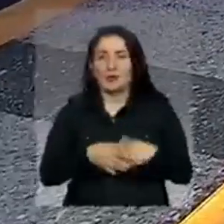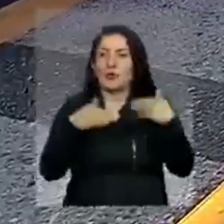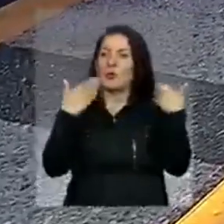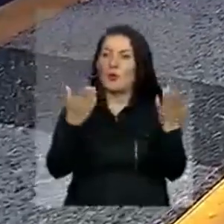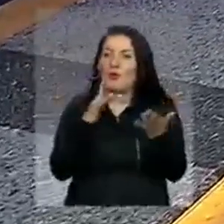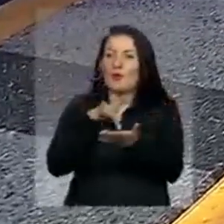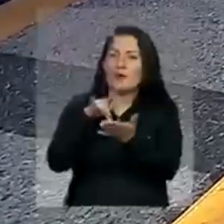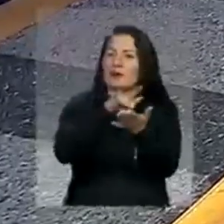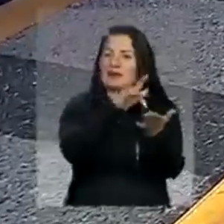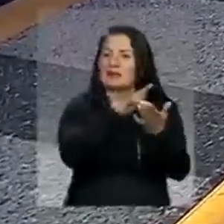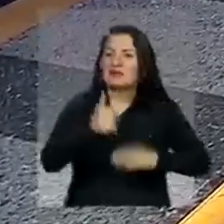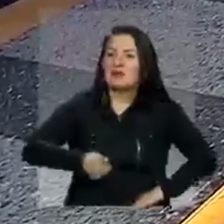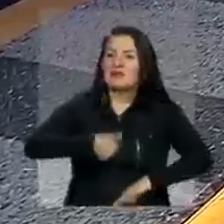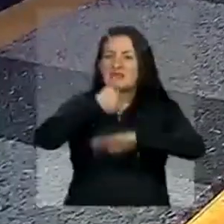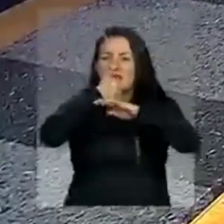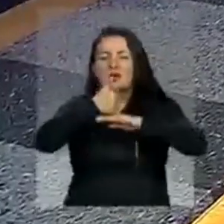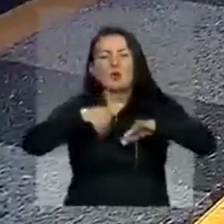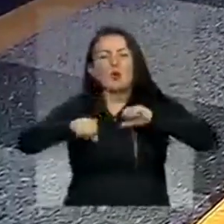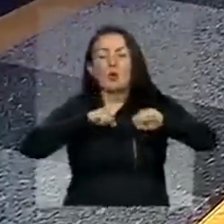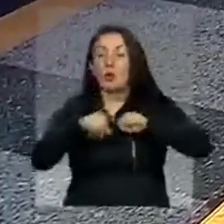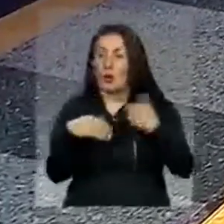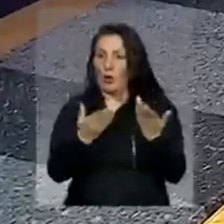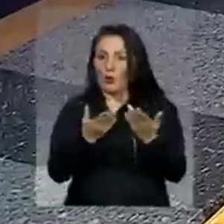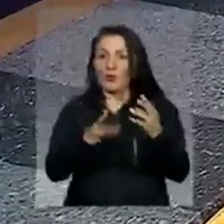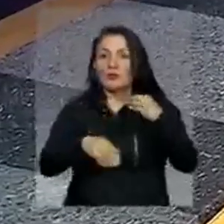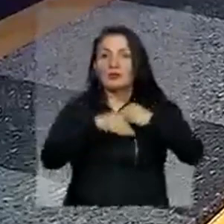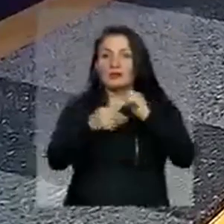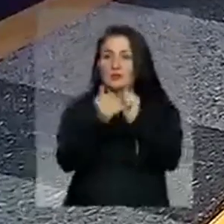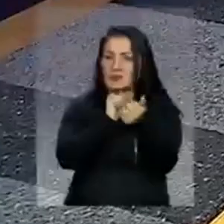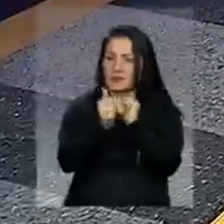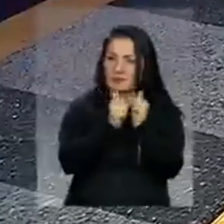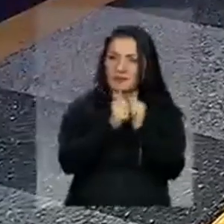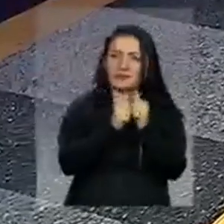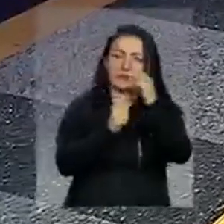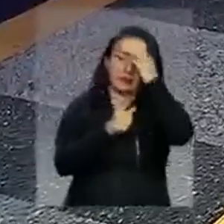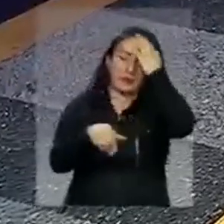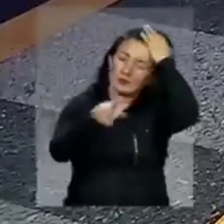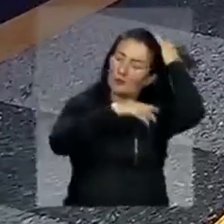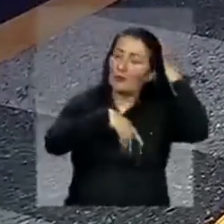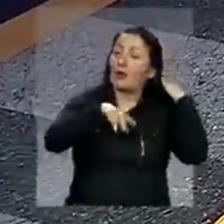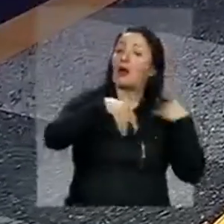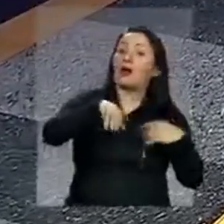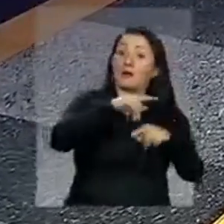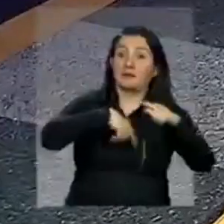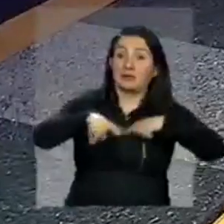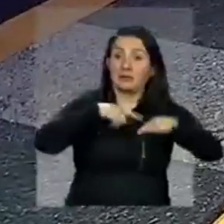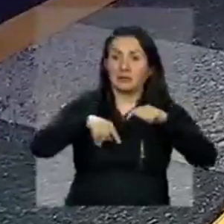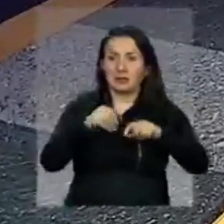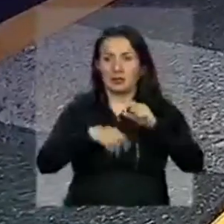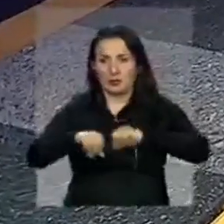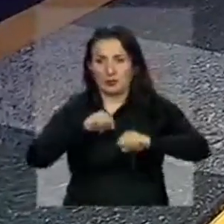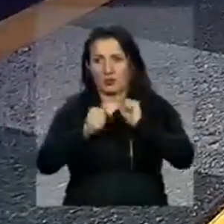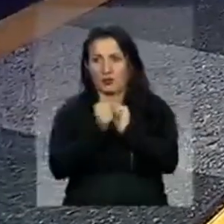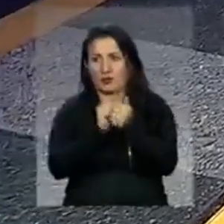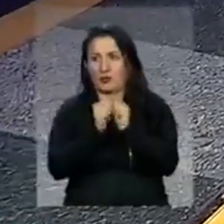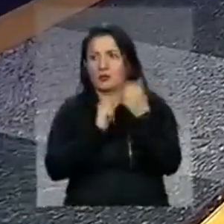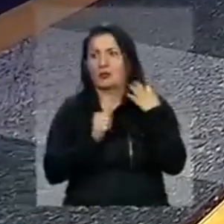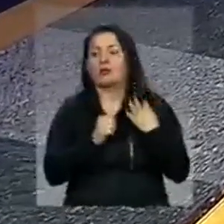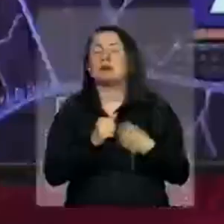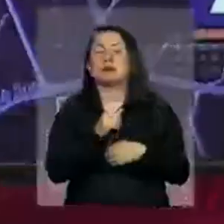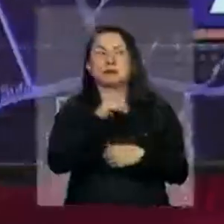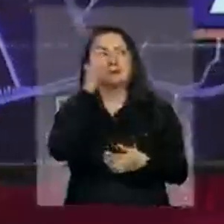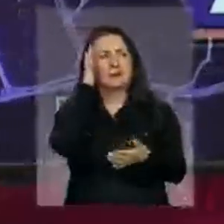visto la participación en la gerencia, en la dirección, pero también de las deportistas, ¿no? Tanto en el ámbito administrativo como en el deportivo? Creo que ahí es